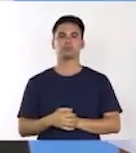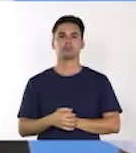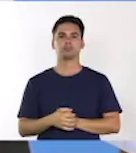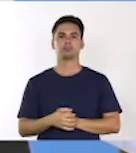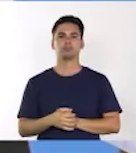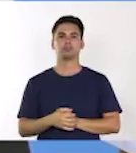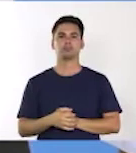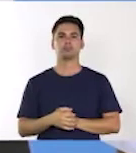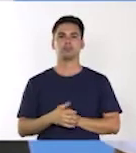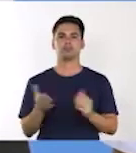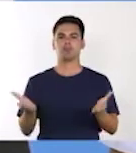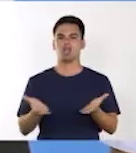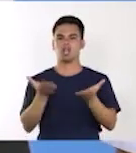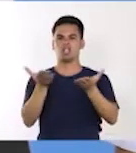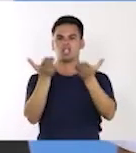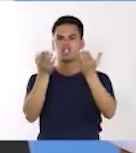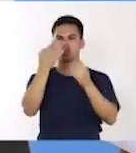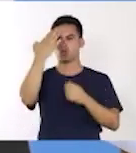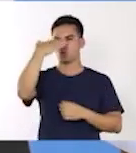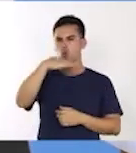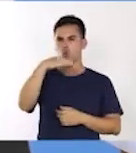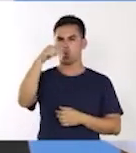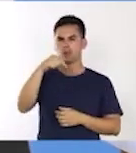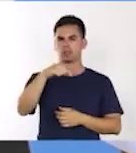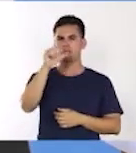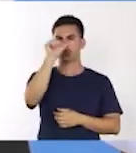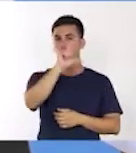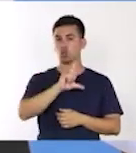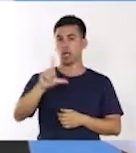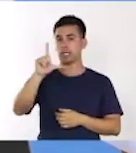Y dentro de este tema